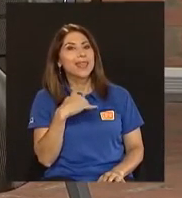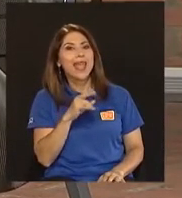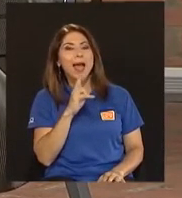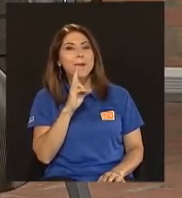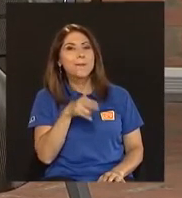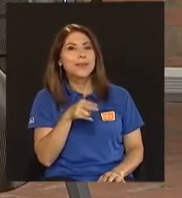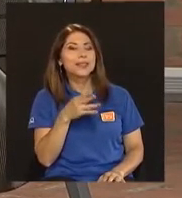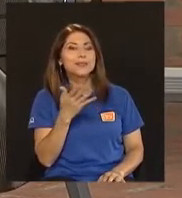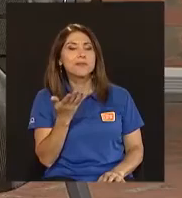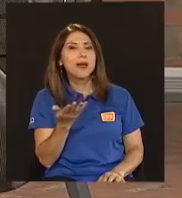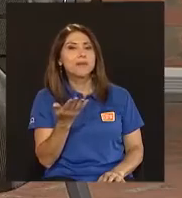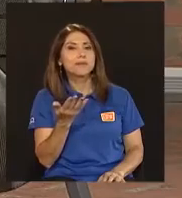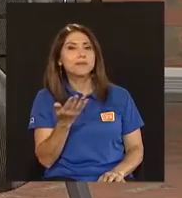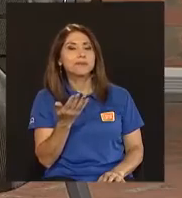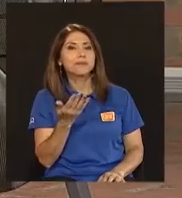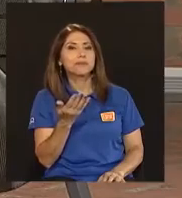Pero...